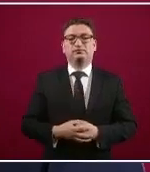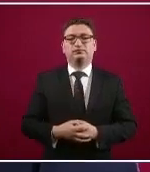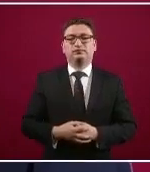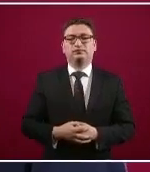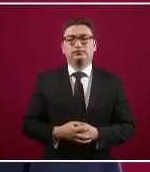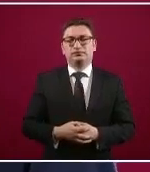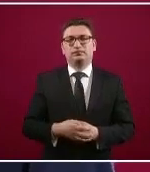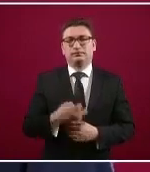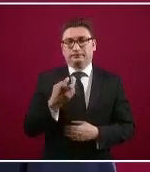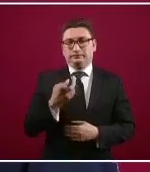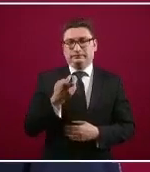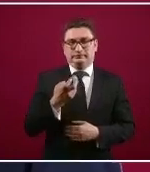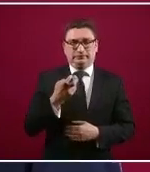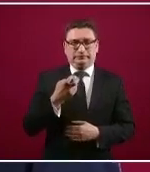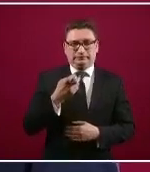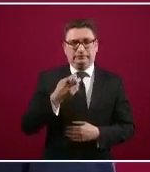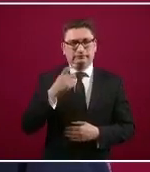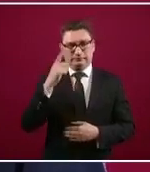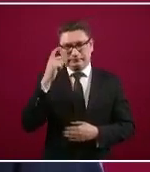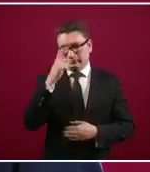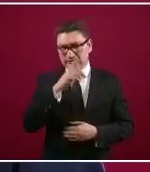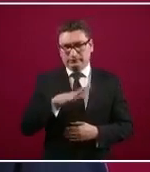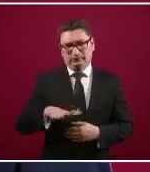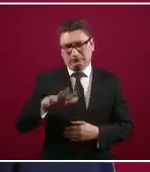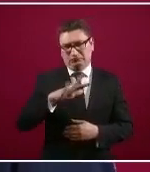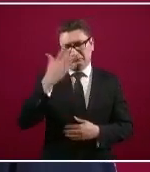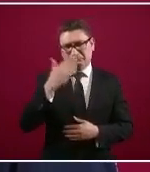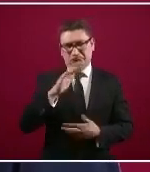y también porque era una demanda de la revolución,